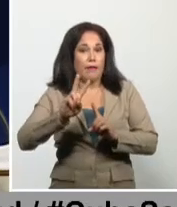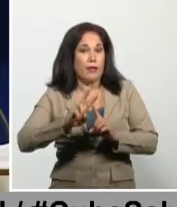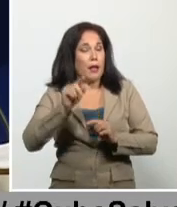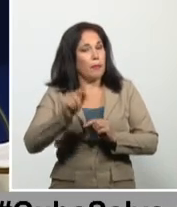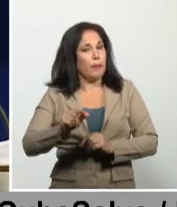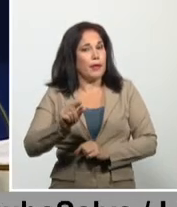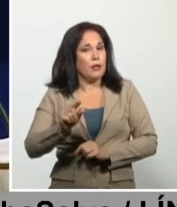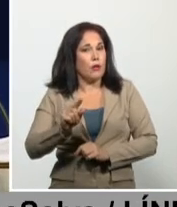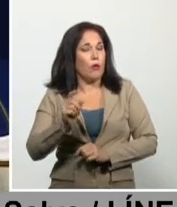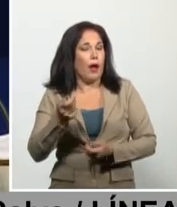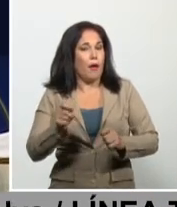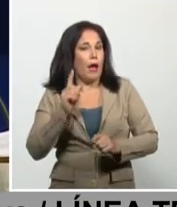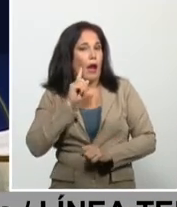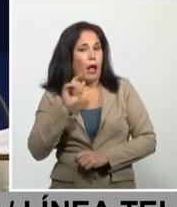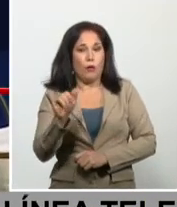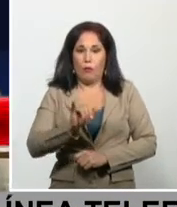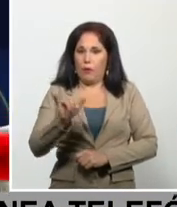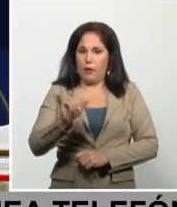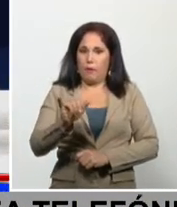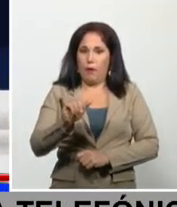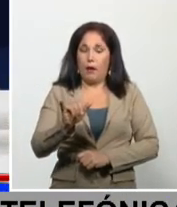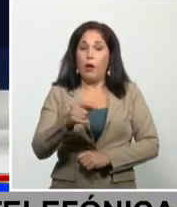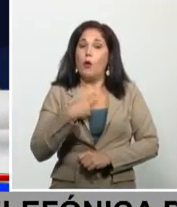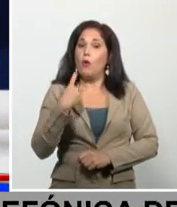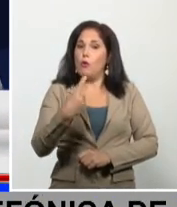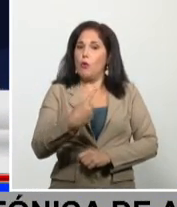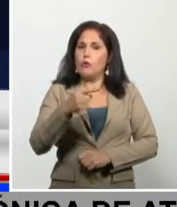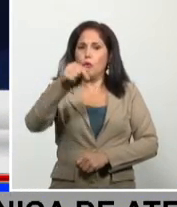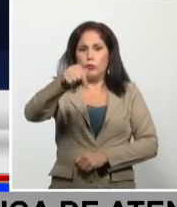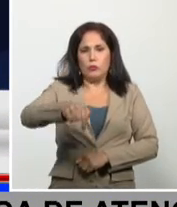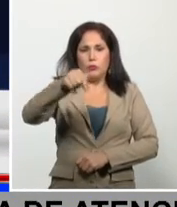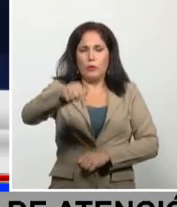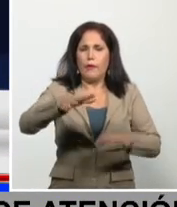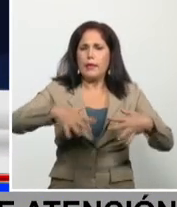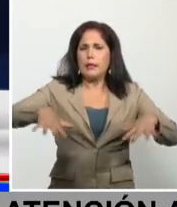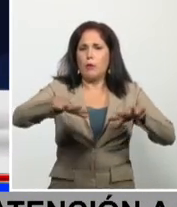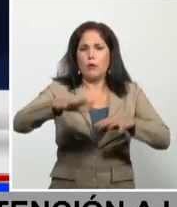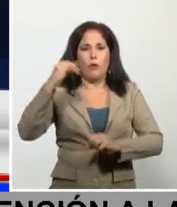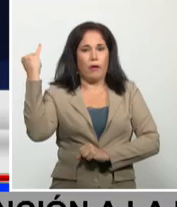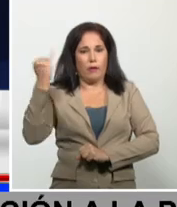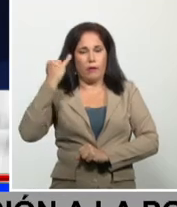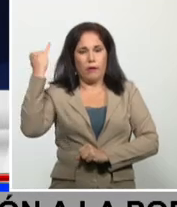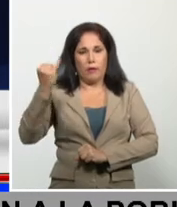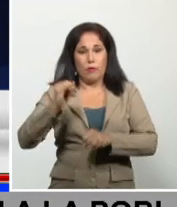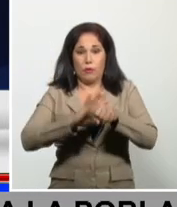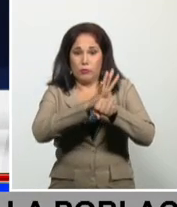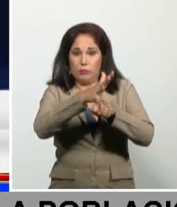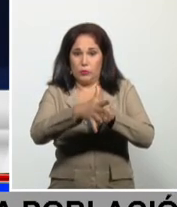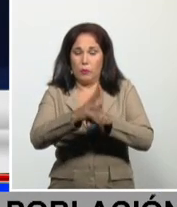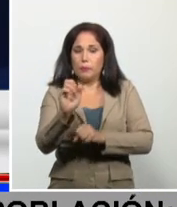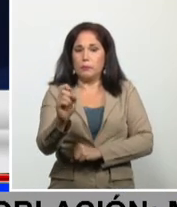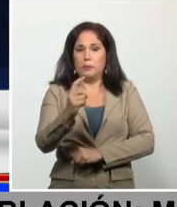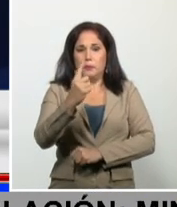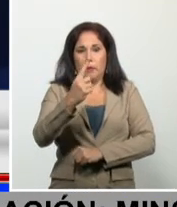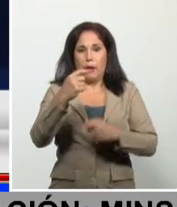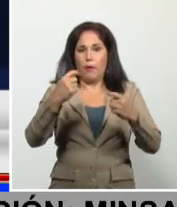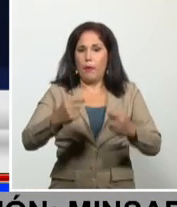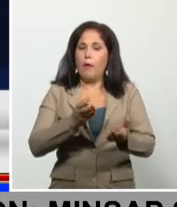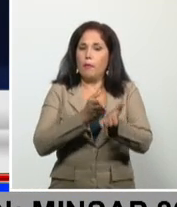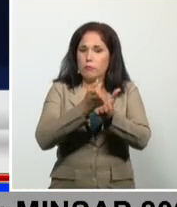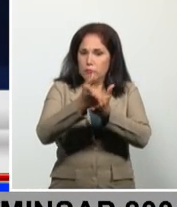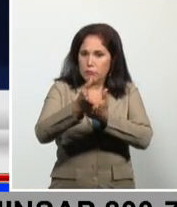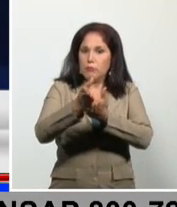que escuchan por radio. Nosotros, haciendo una actualización de la situación internacional, en primer lugar, se mantiene el